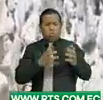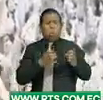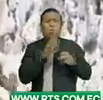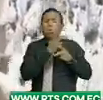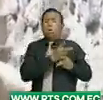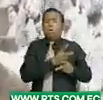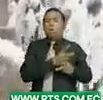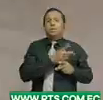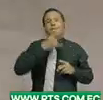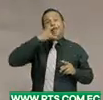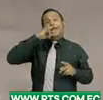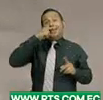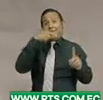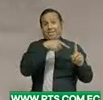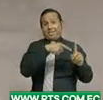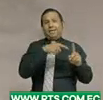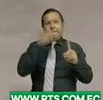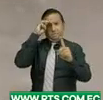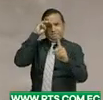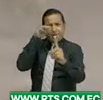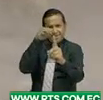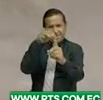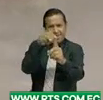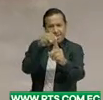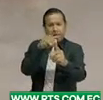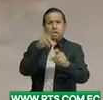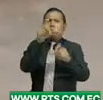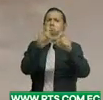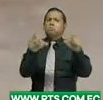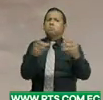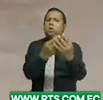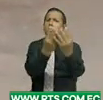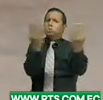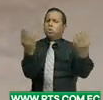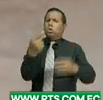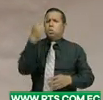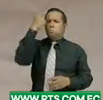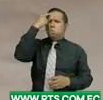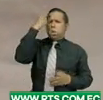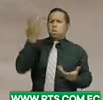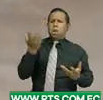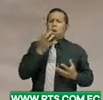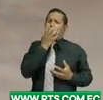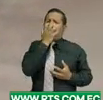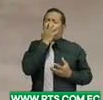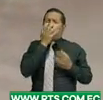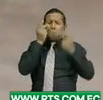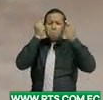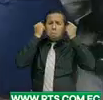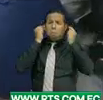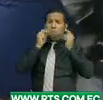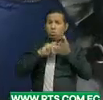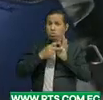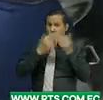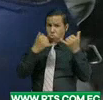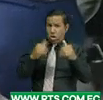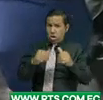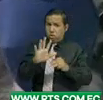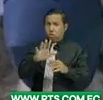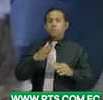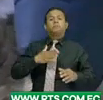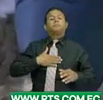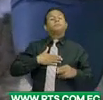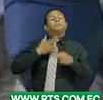la oportunidad para enviarles un mensaje a aquellas personas que creen que el uso de la mascarilla es un juego. Mi nombre